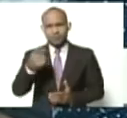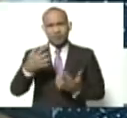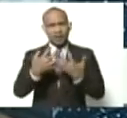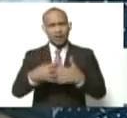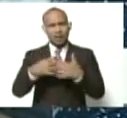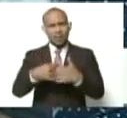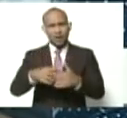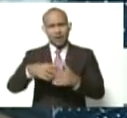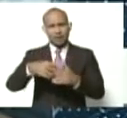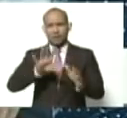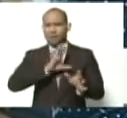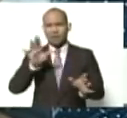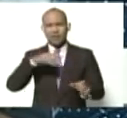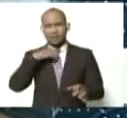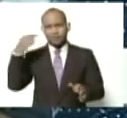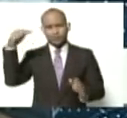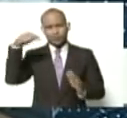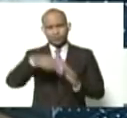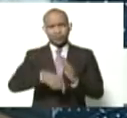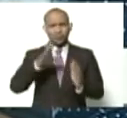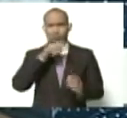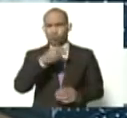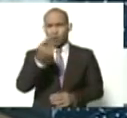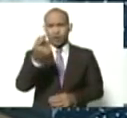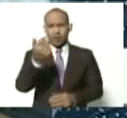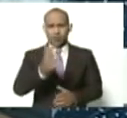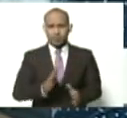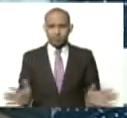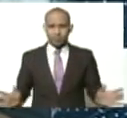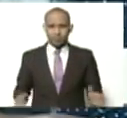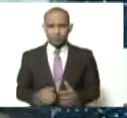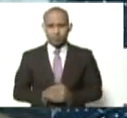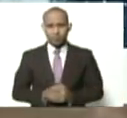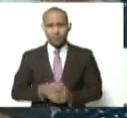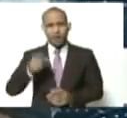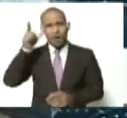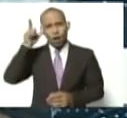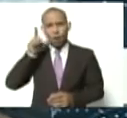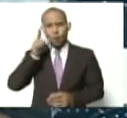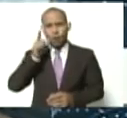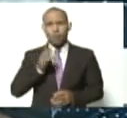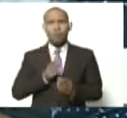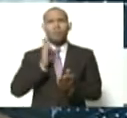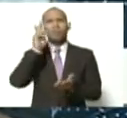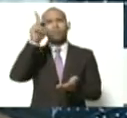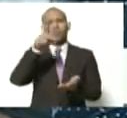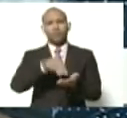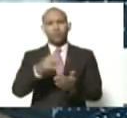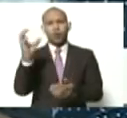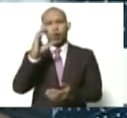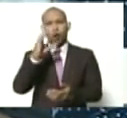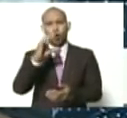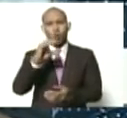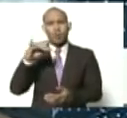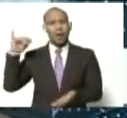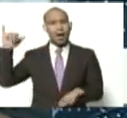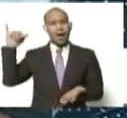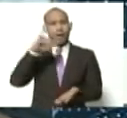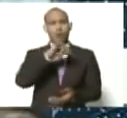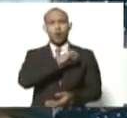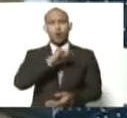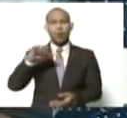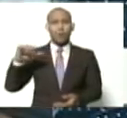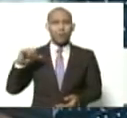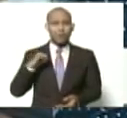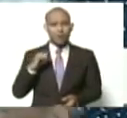completamente quebrada, que la tienen completamente devastada. Leopoldo López se desplazó por Colombia en un avión privado pagado por